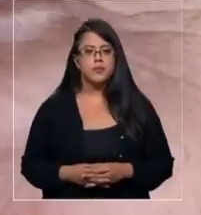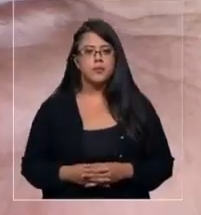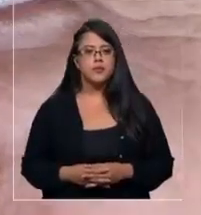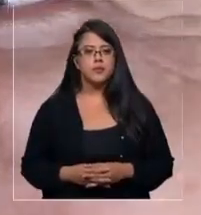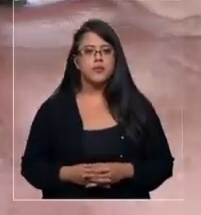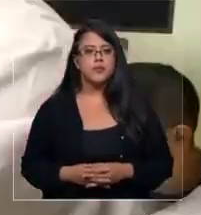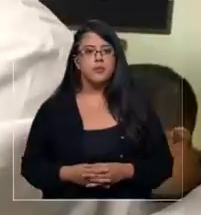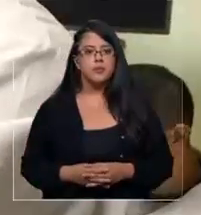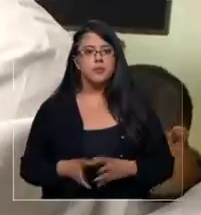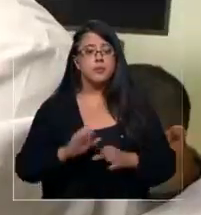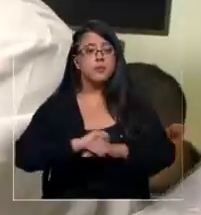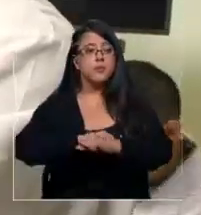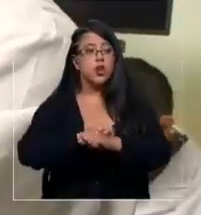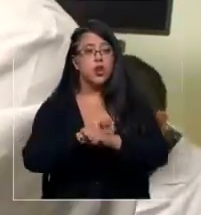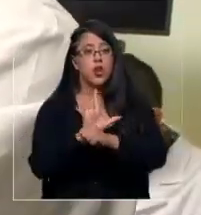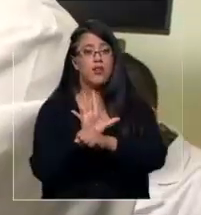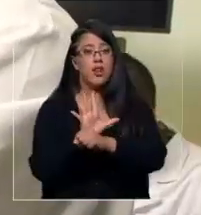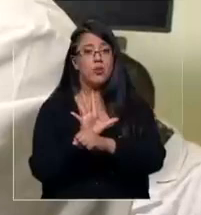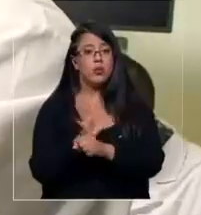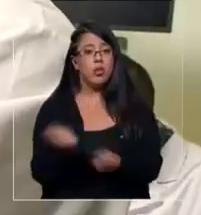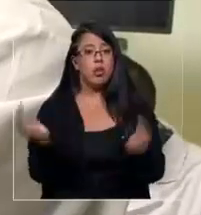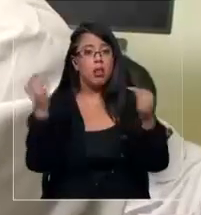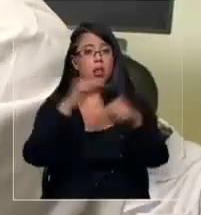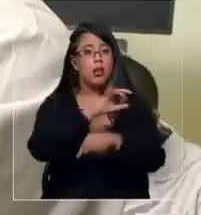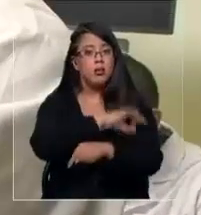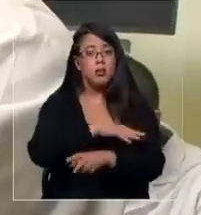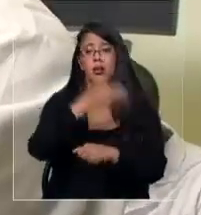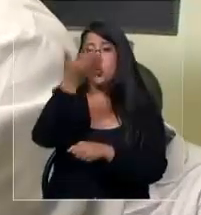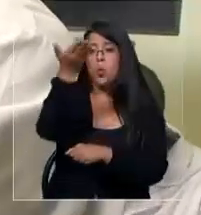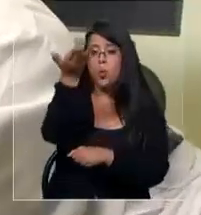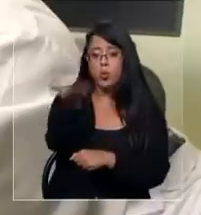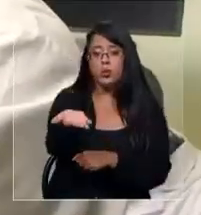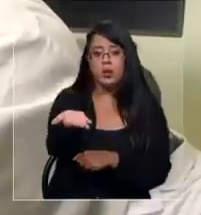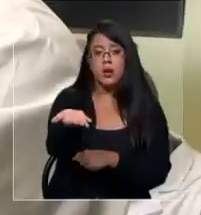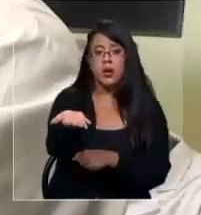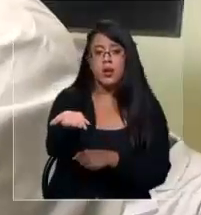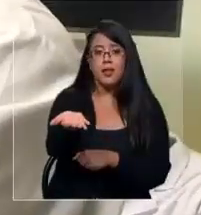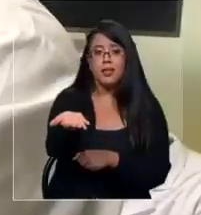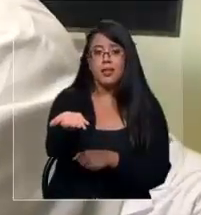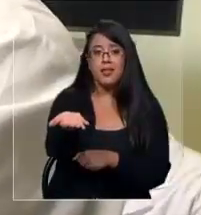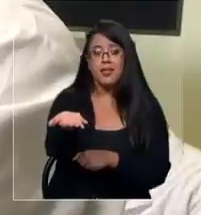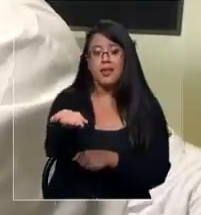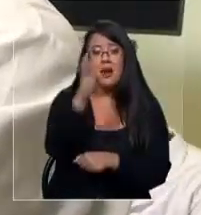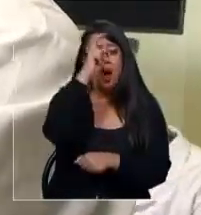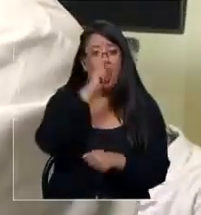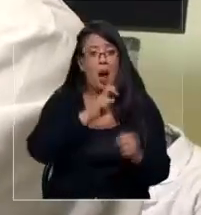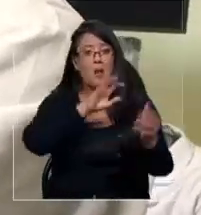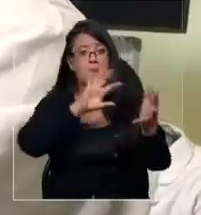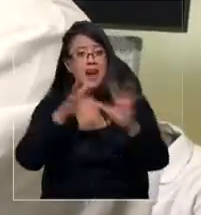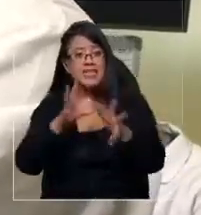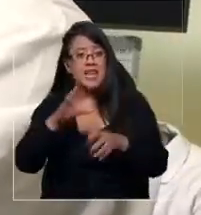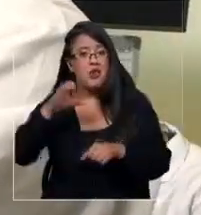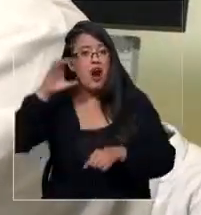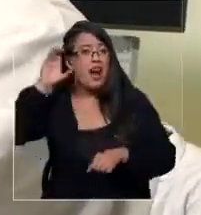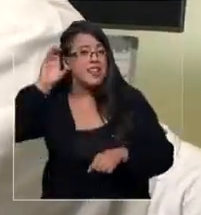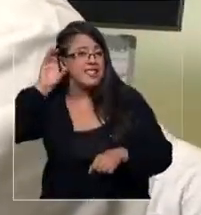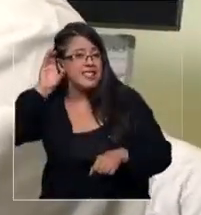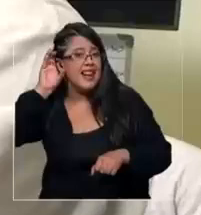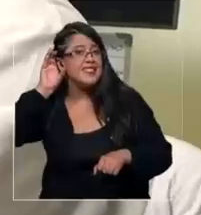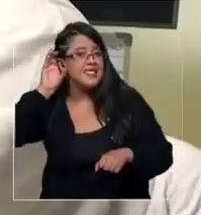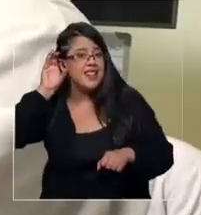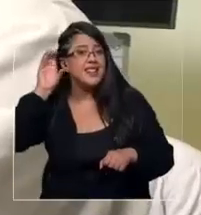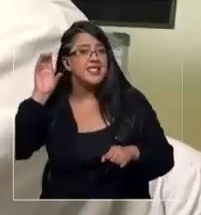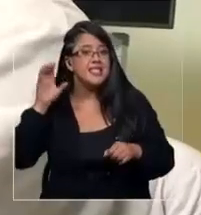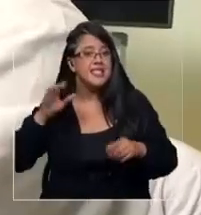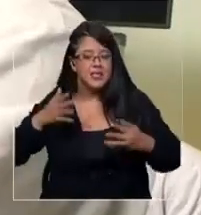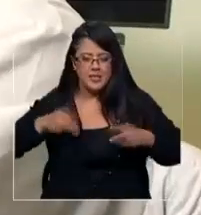Llegó el coronavirus y usted tal vez podría ser una especie de Alexis Sánchez a punto de patear ese penal contra Argentina con